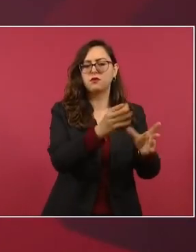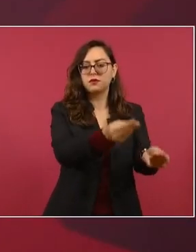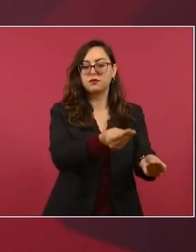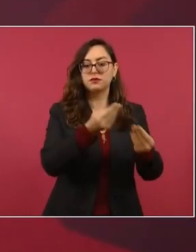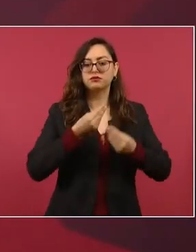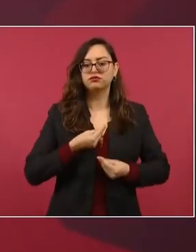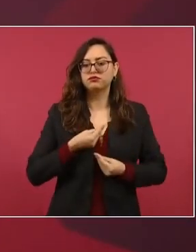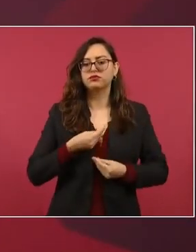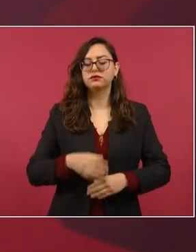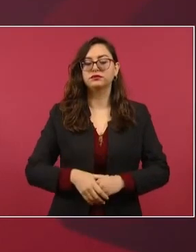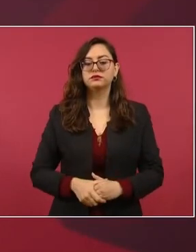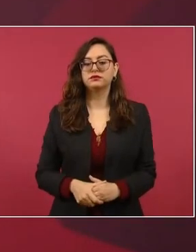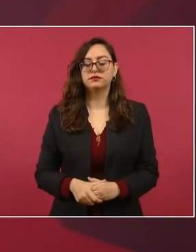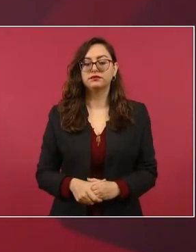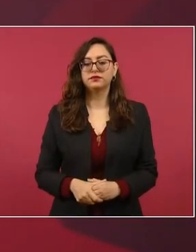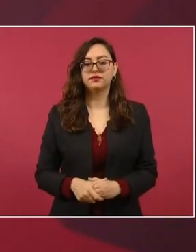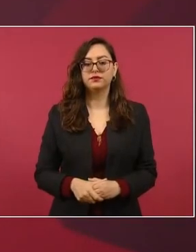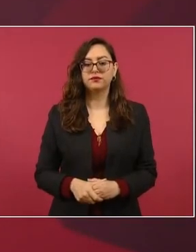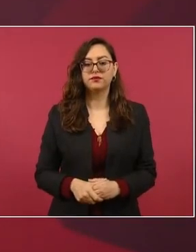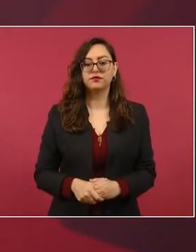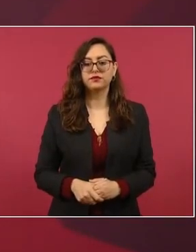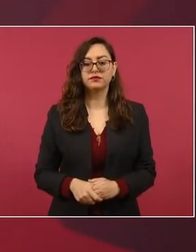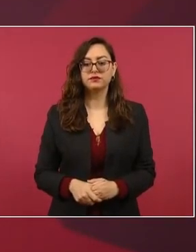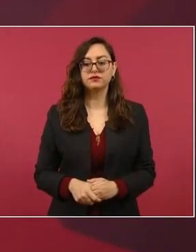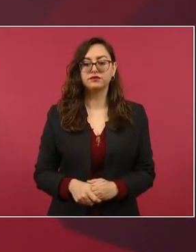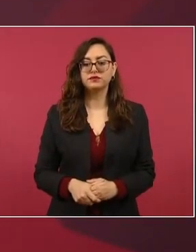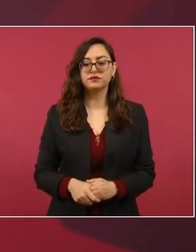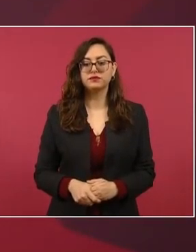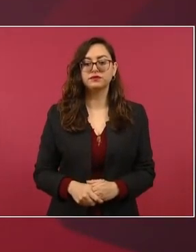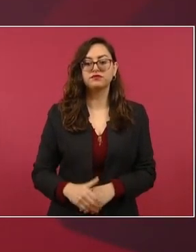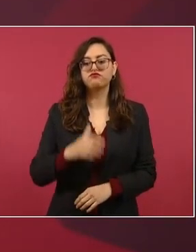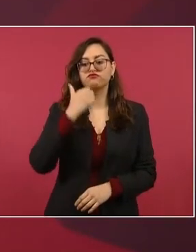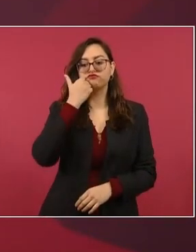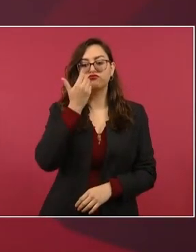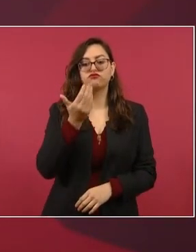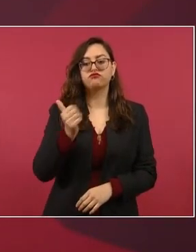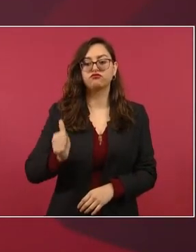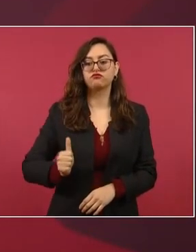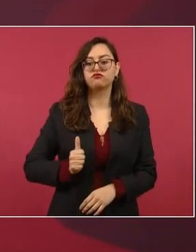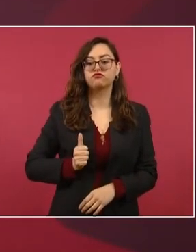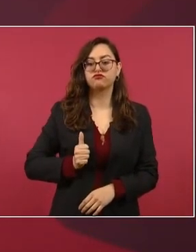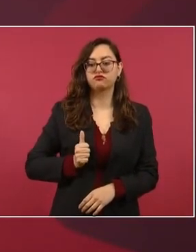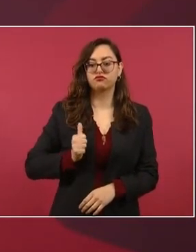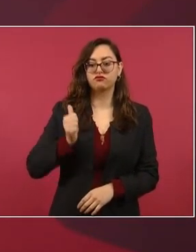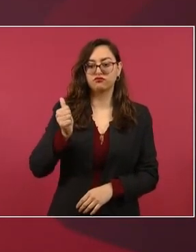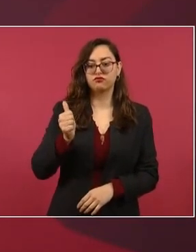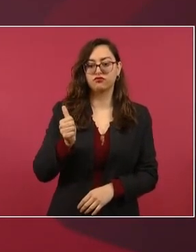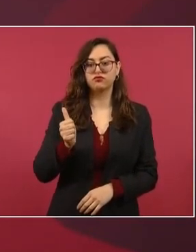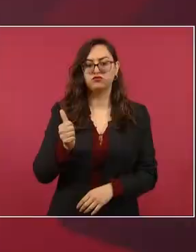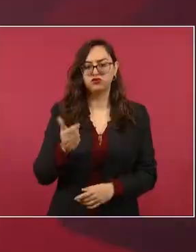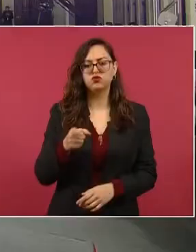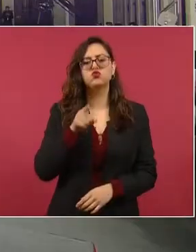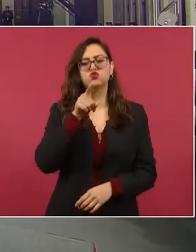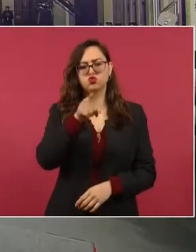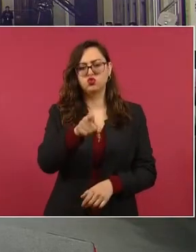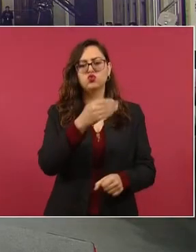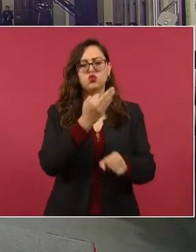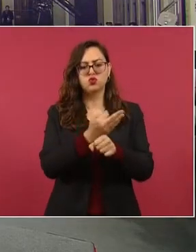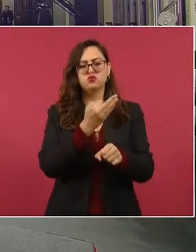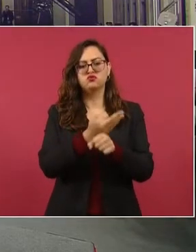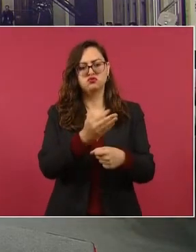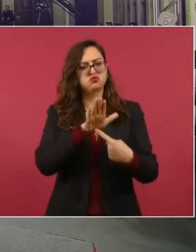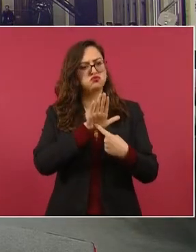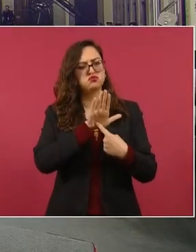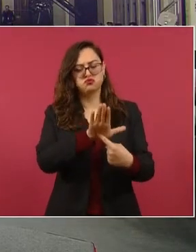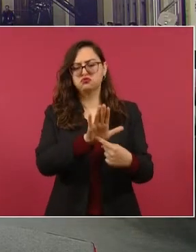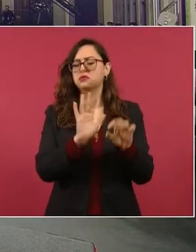Quiero también aprovechar pues esta denuncia que haces de buena fe y de manera